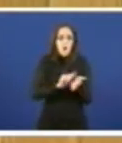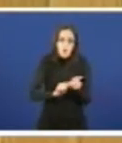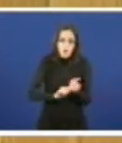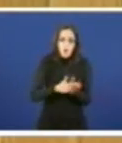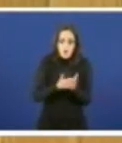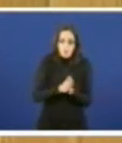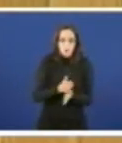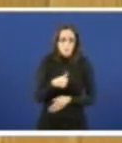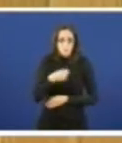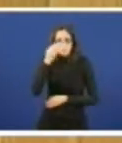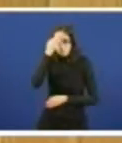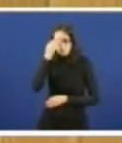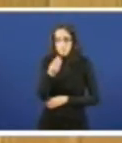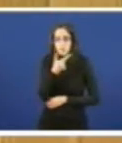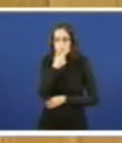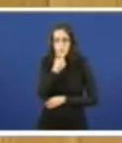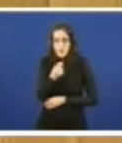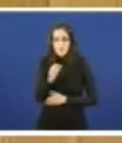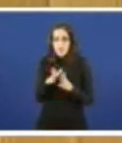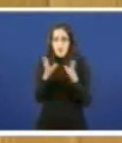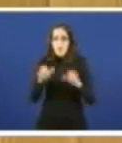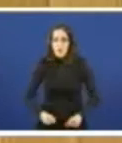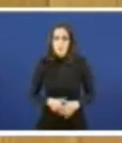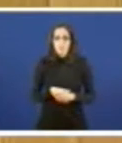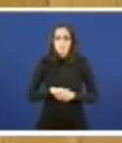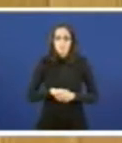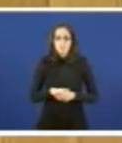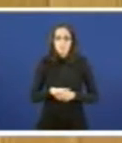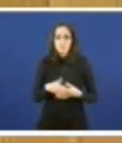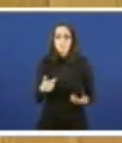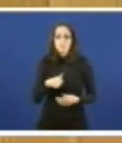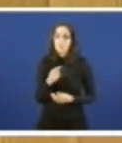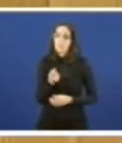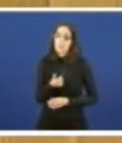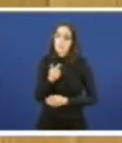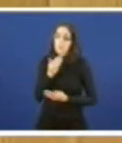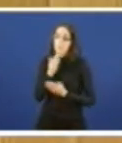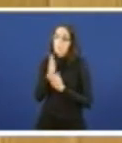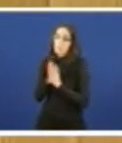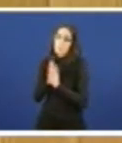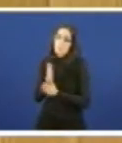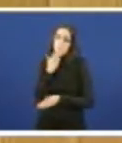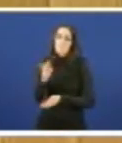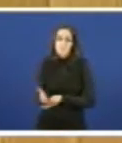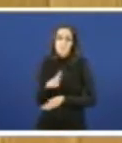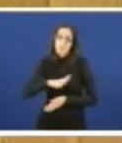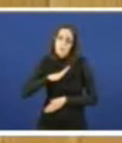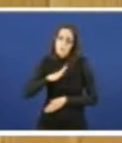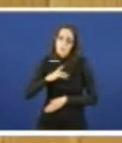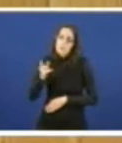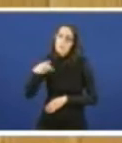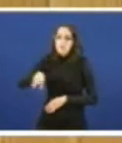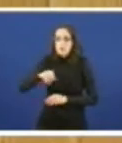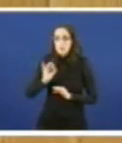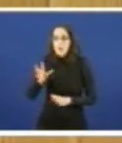é perfectamente fácil chegar a un acordo. Eu o que si lles pido encarecidamente é que non caigan no erro